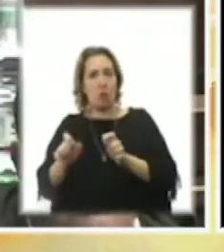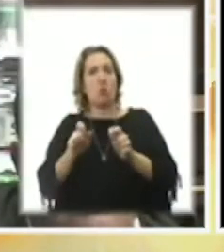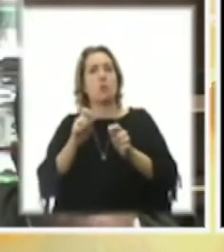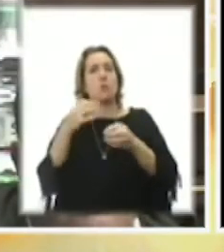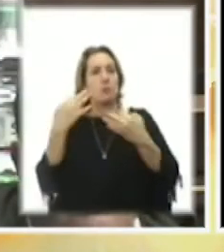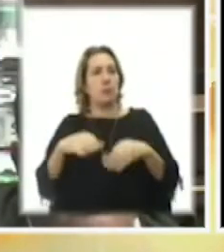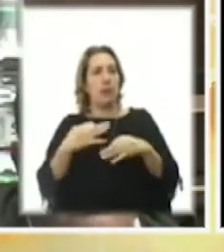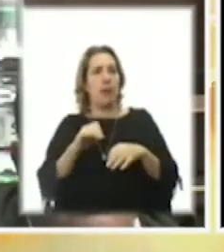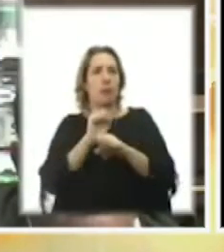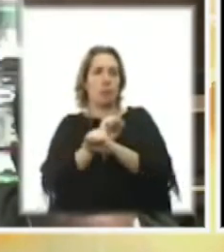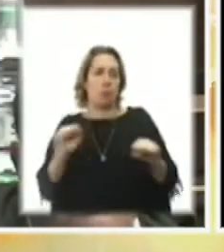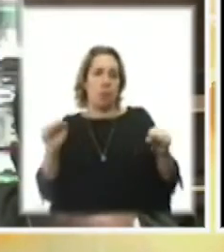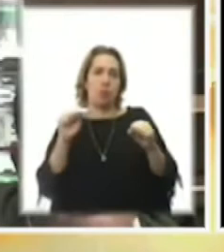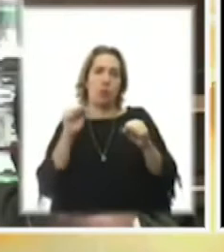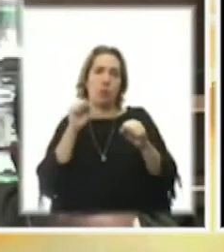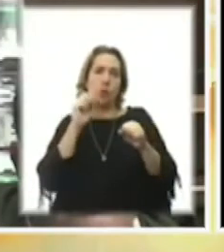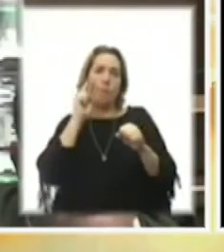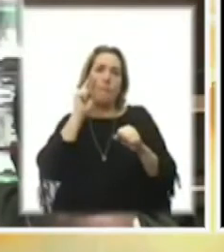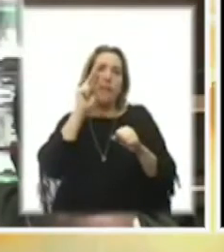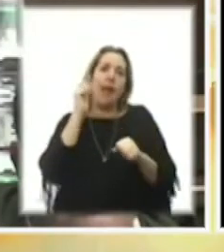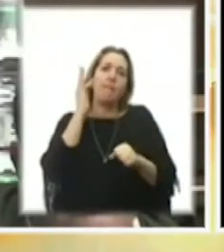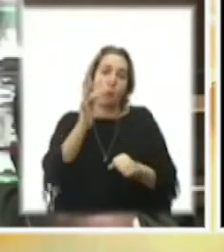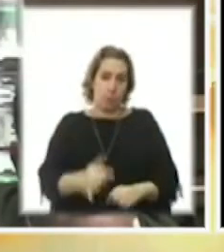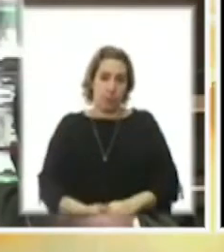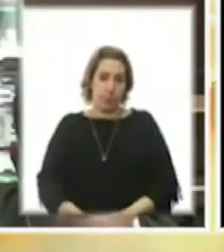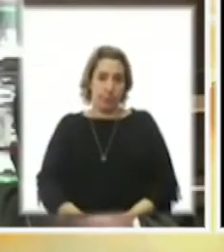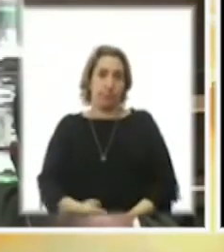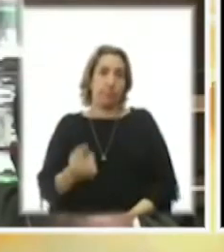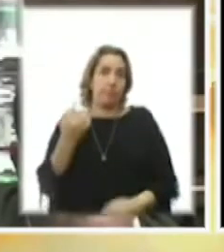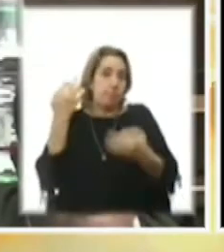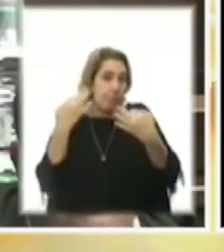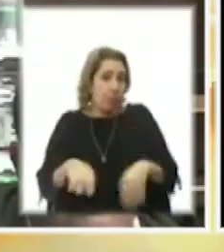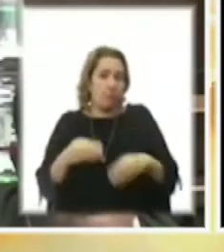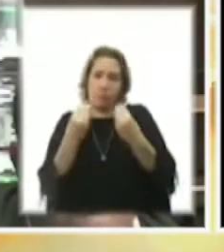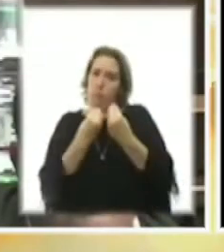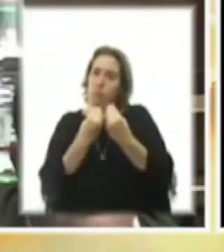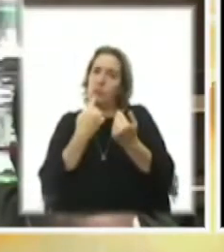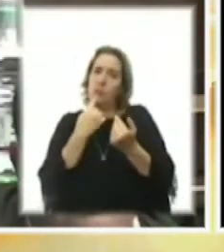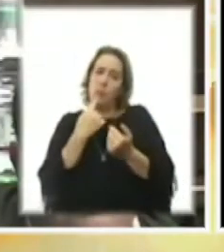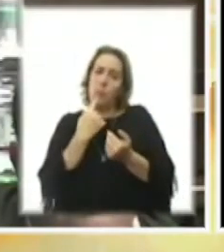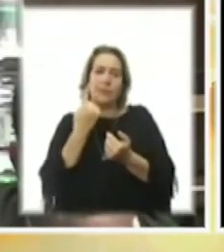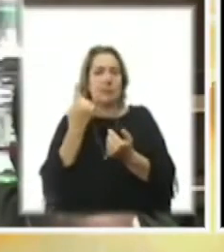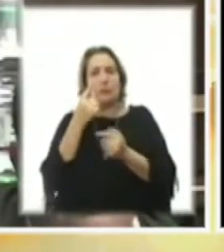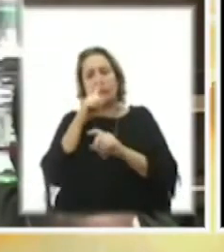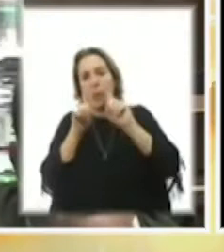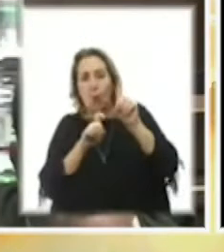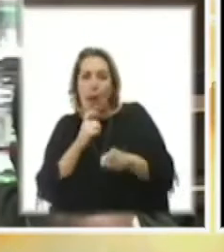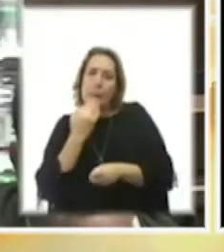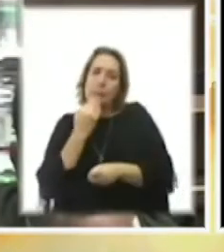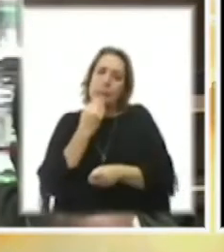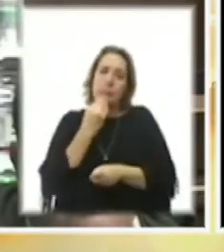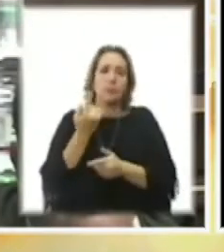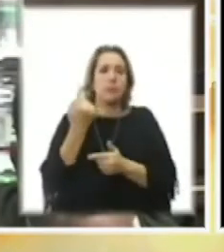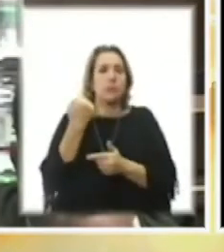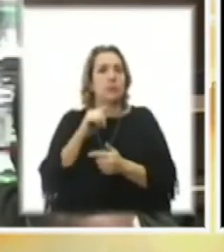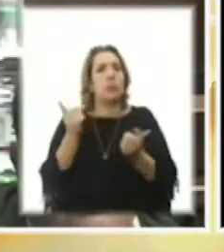y económico no son las más adecuadas, pero creemos que hay que gradualmente ir procediendo